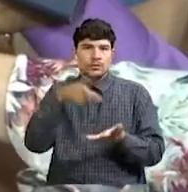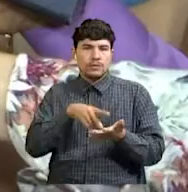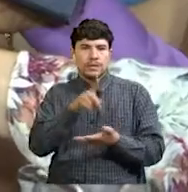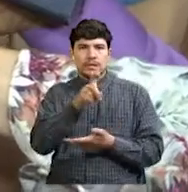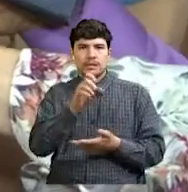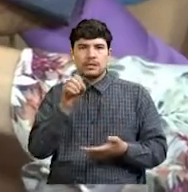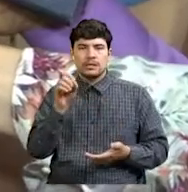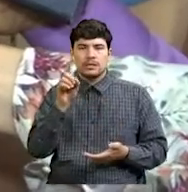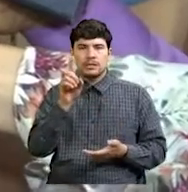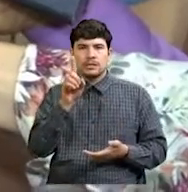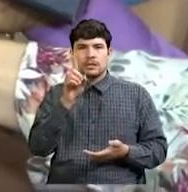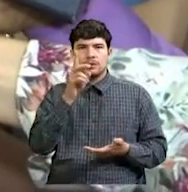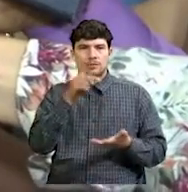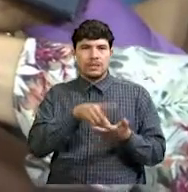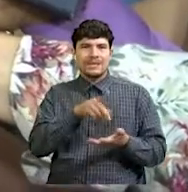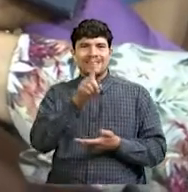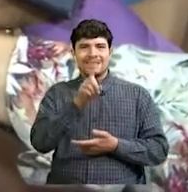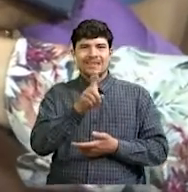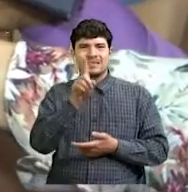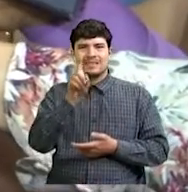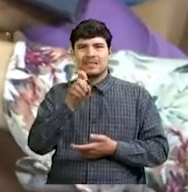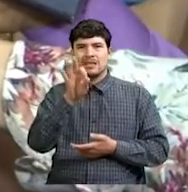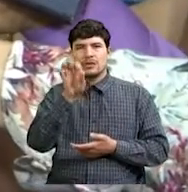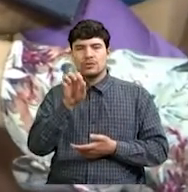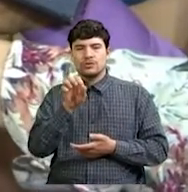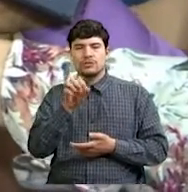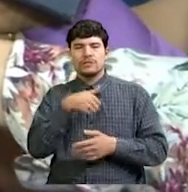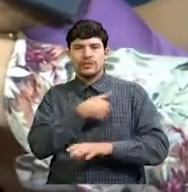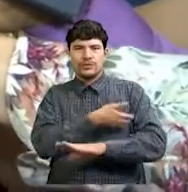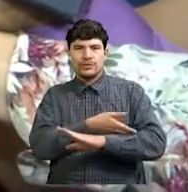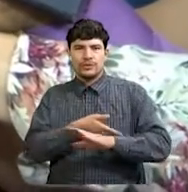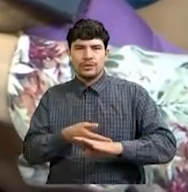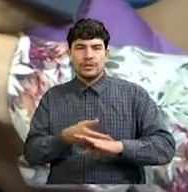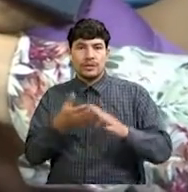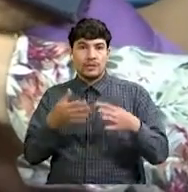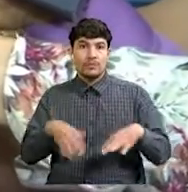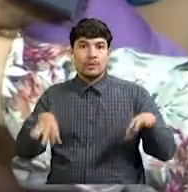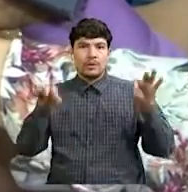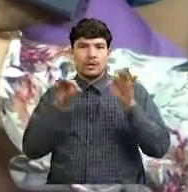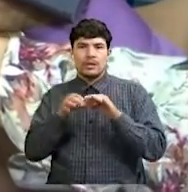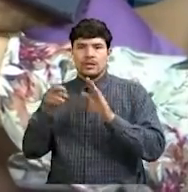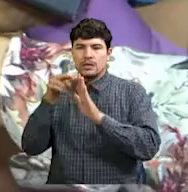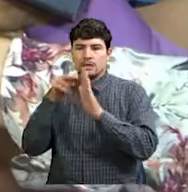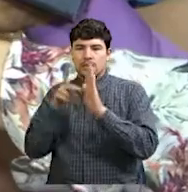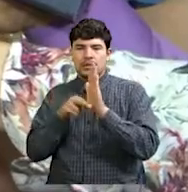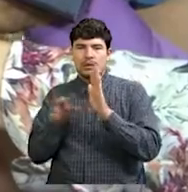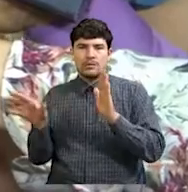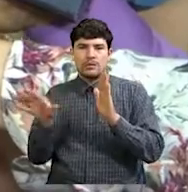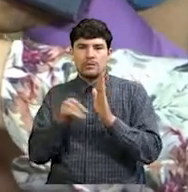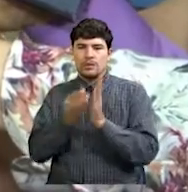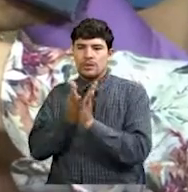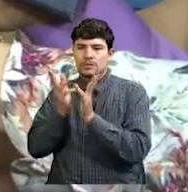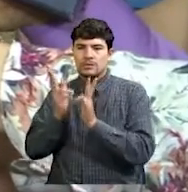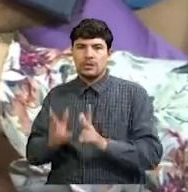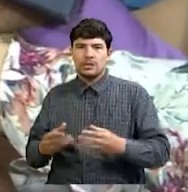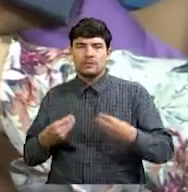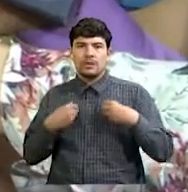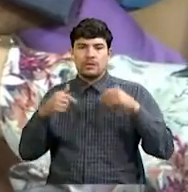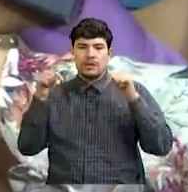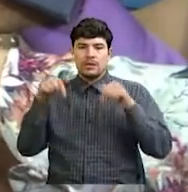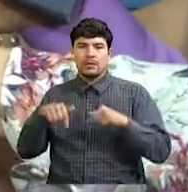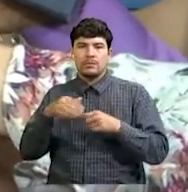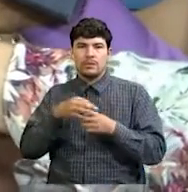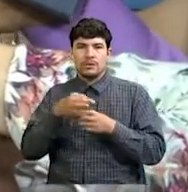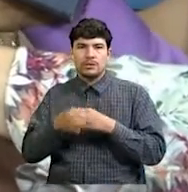2.668 millones de pesos es importante los requisitos obligatorios que los estudiantes vivan en el municipio